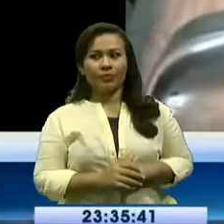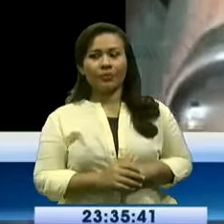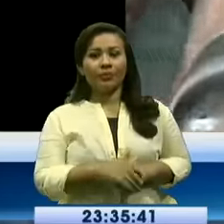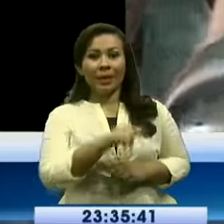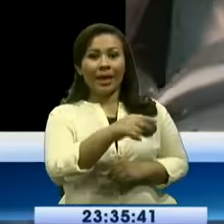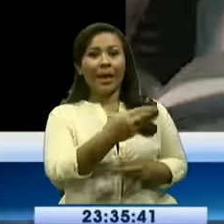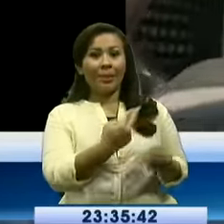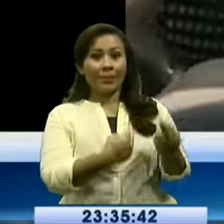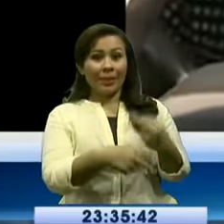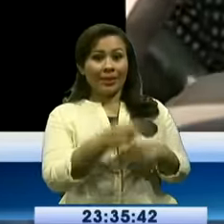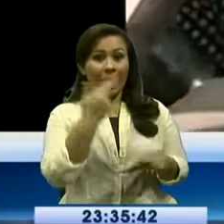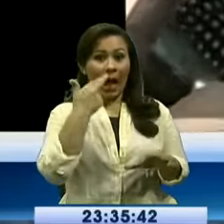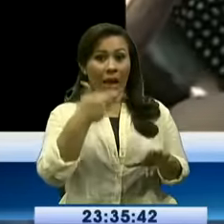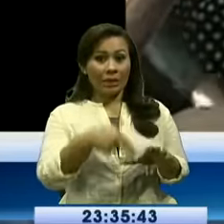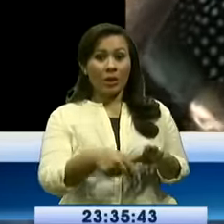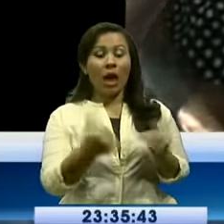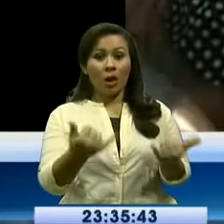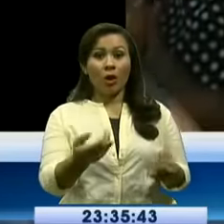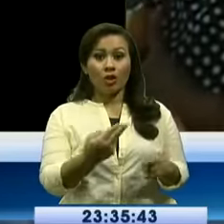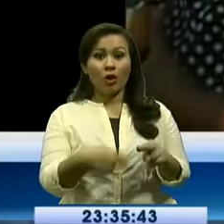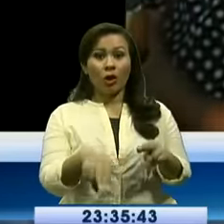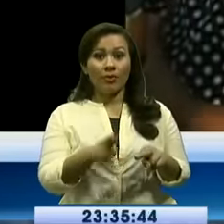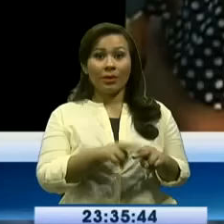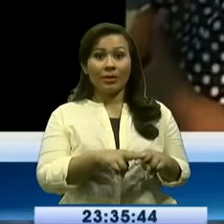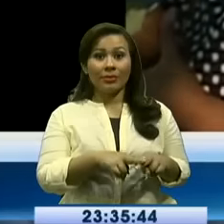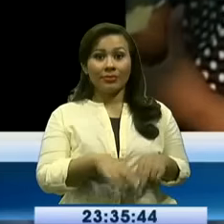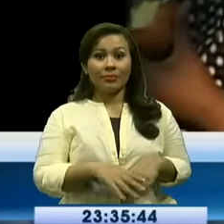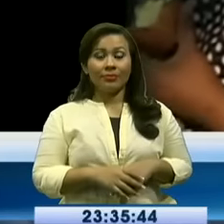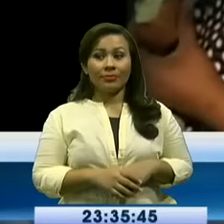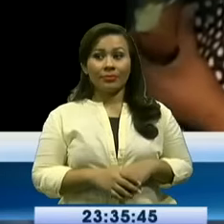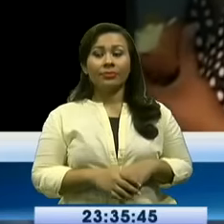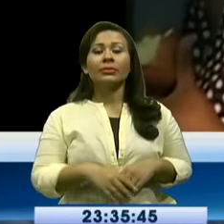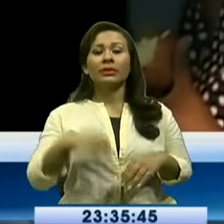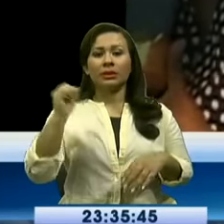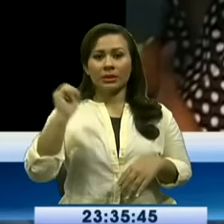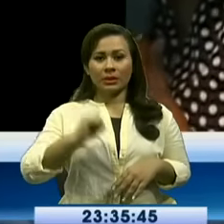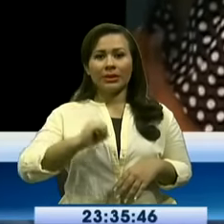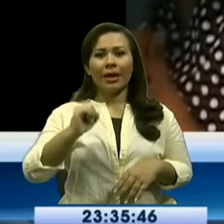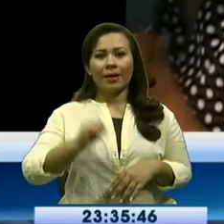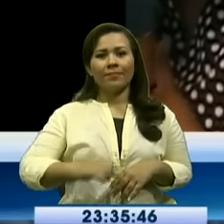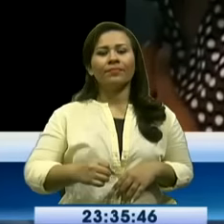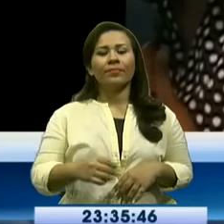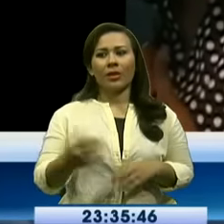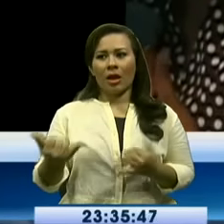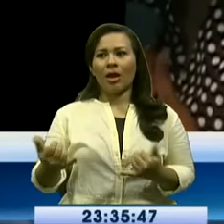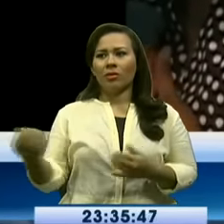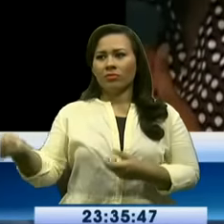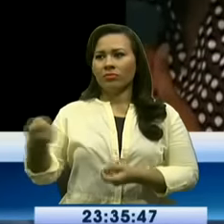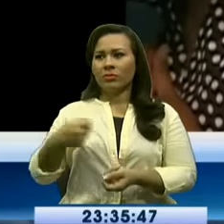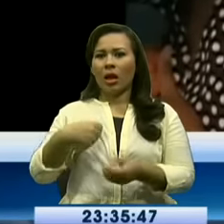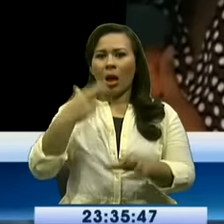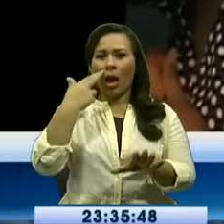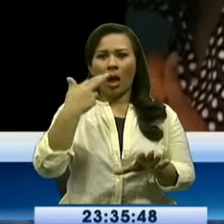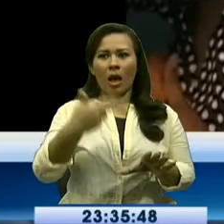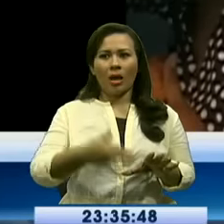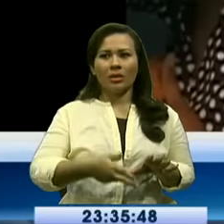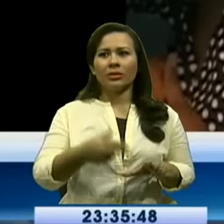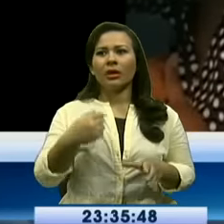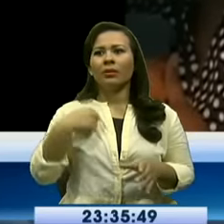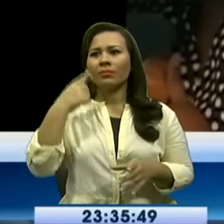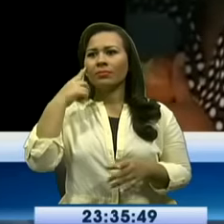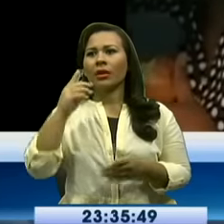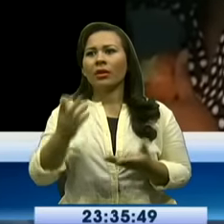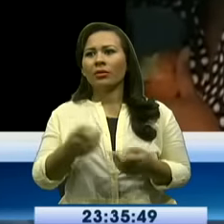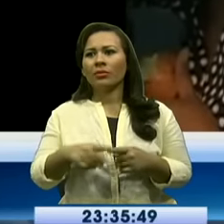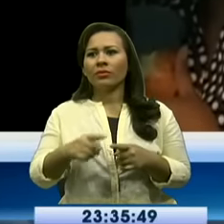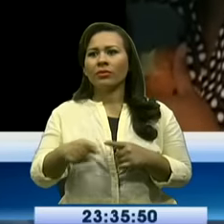de combustible ya se está empezando a normalizar. Creo que sí, porque sí me están abasteciendo en el momento que necesito para viajar a Quito. Había